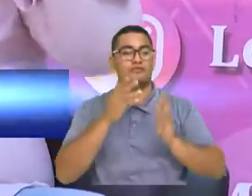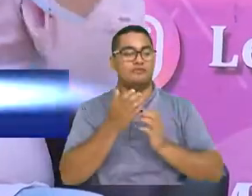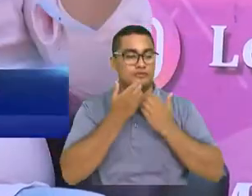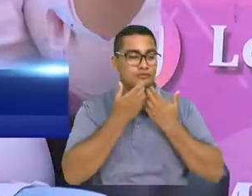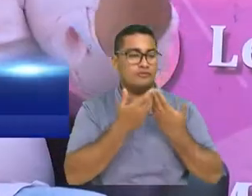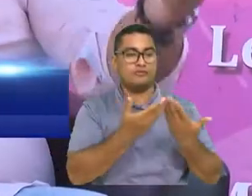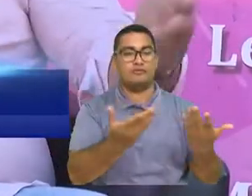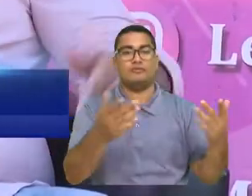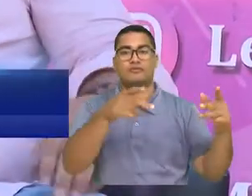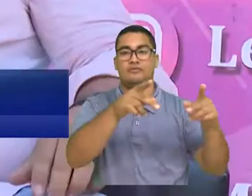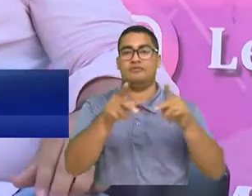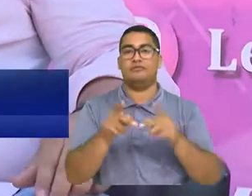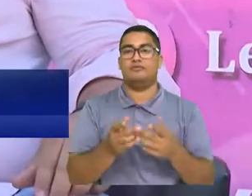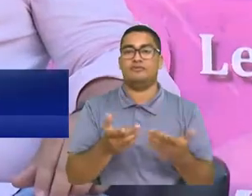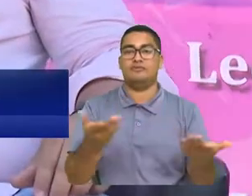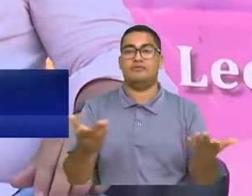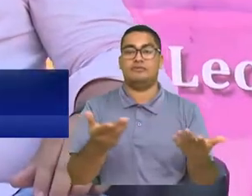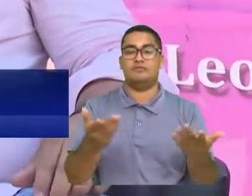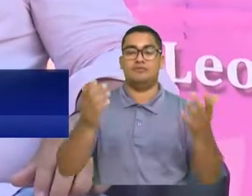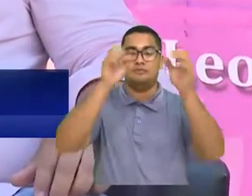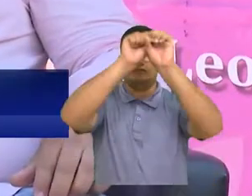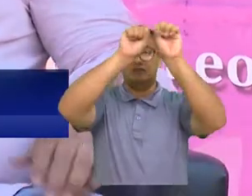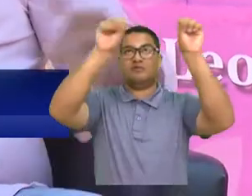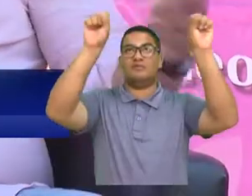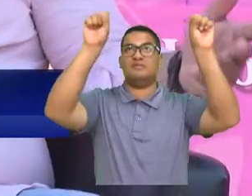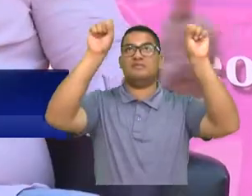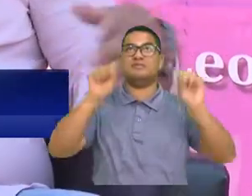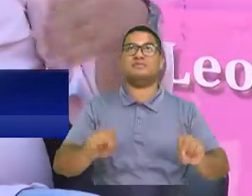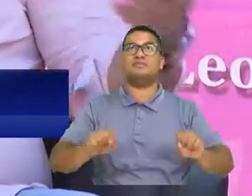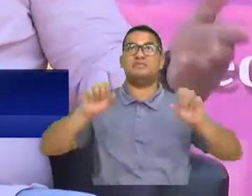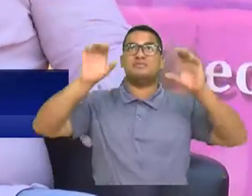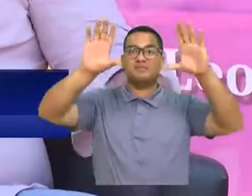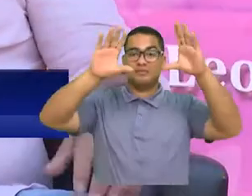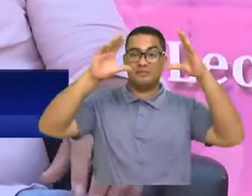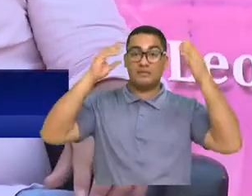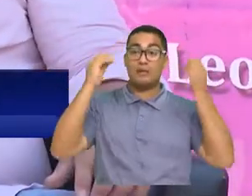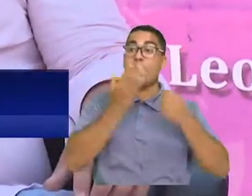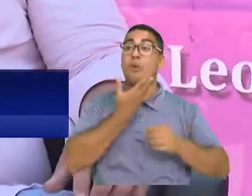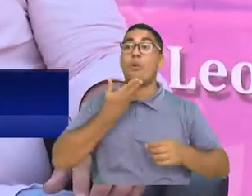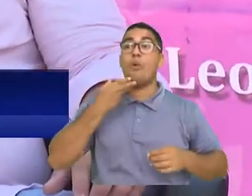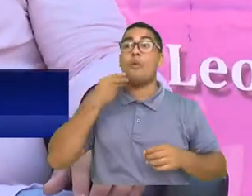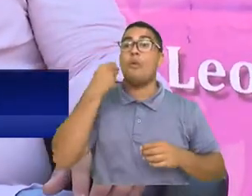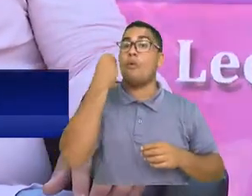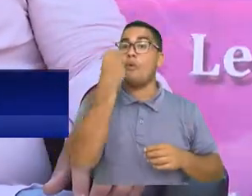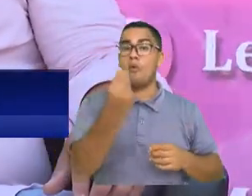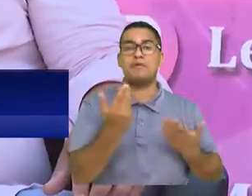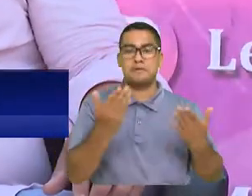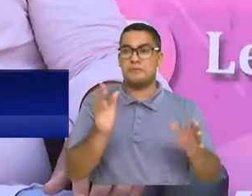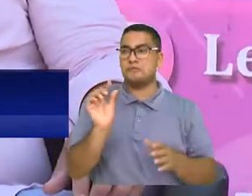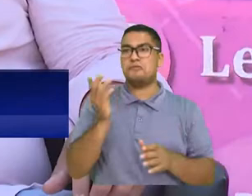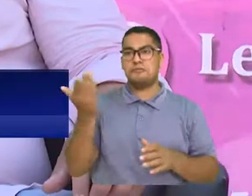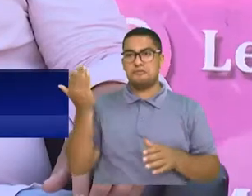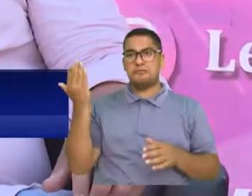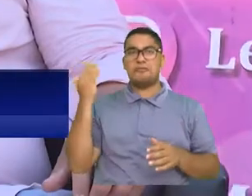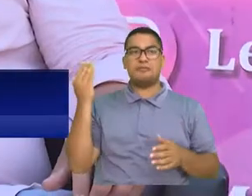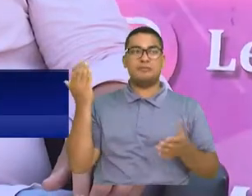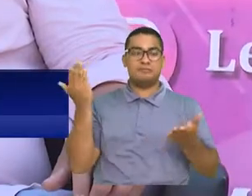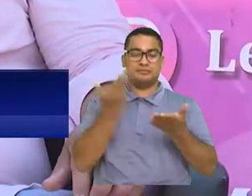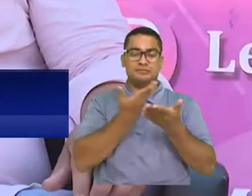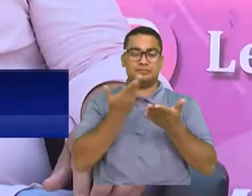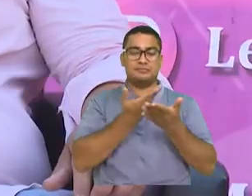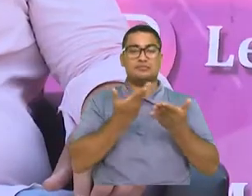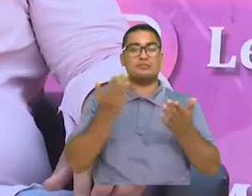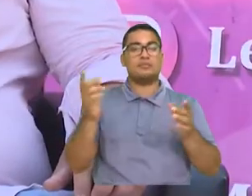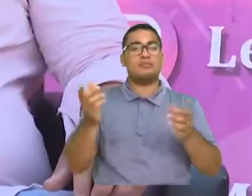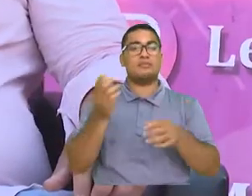jóvenes, los que van a impartir el curso. Son chavalos jóvenes que acaban de salir, algunos de la Escuela Nacional